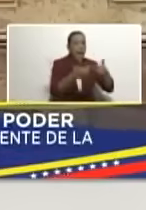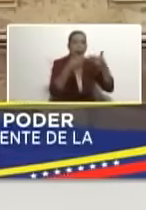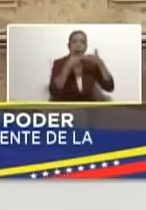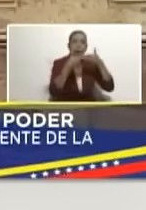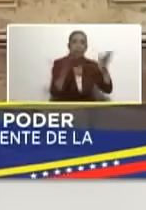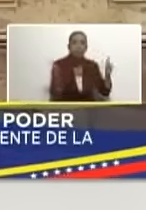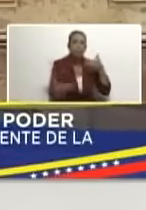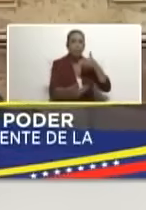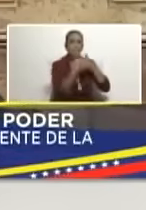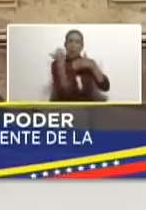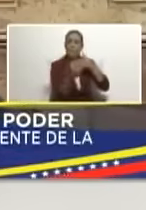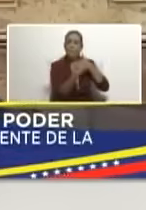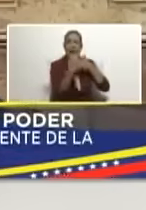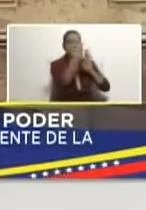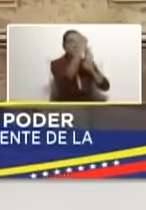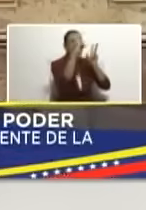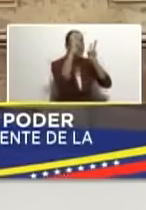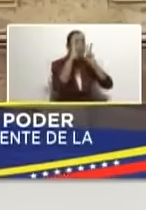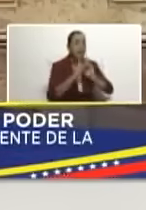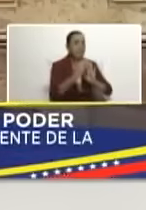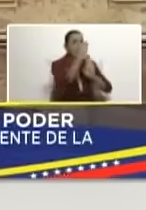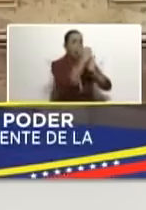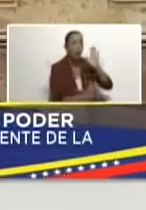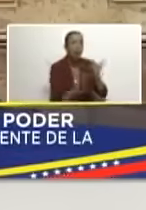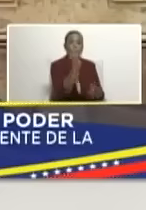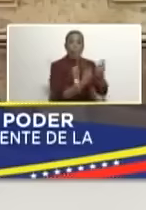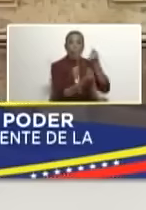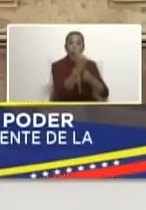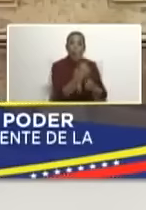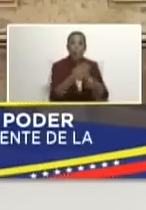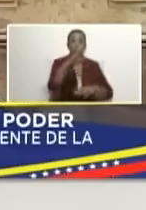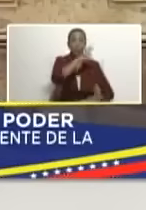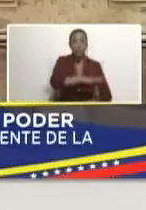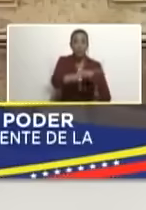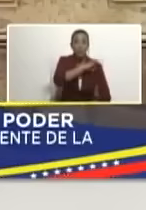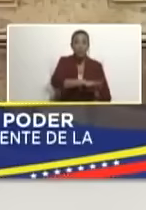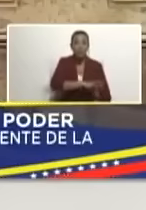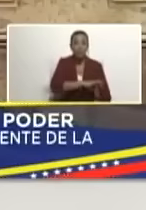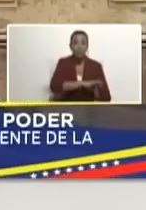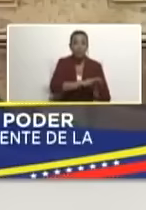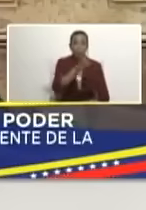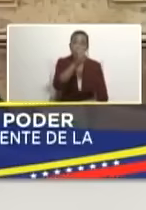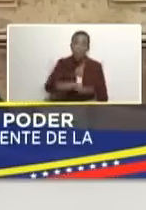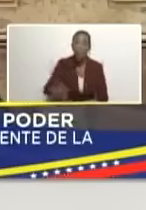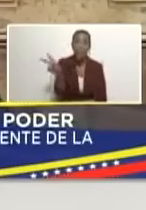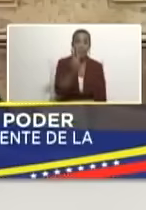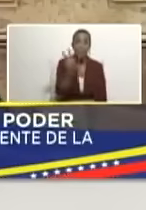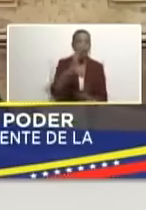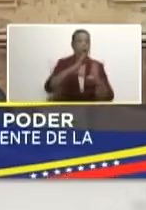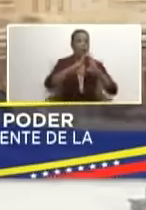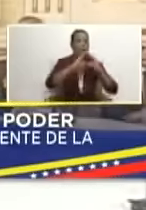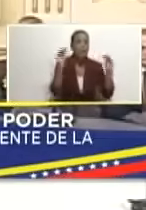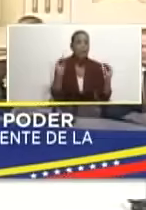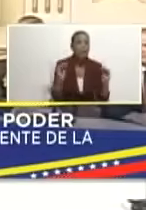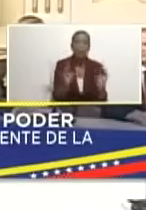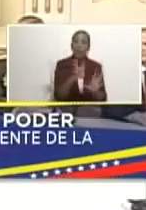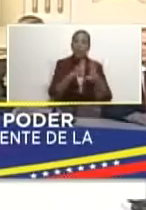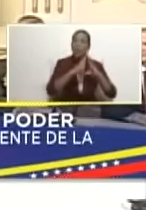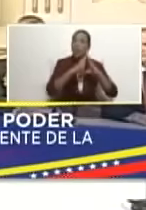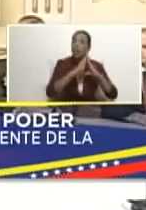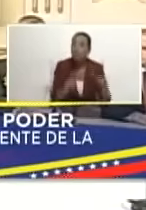todas las sanciones sobre la economía, sobre la sociedad y sobre Venezuela. Todas,